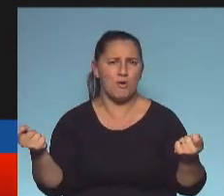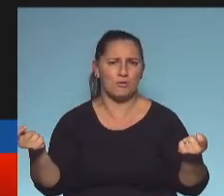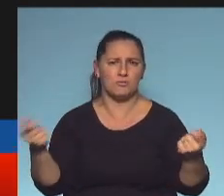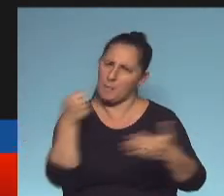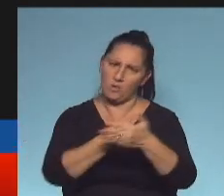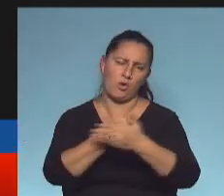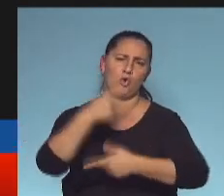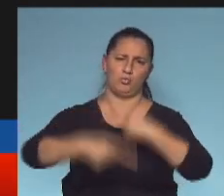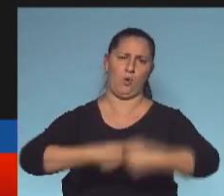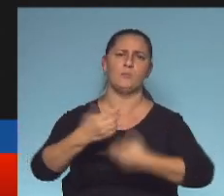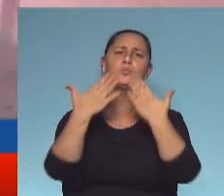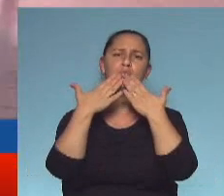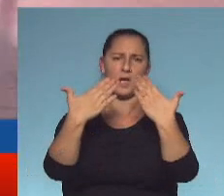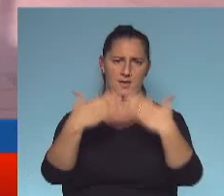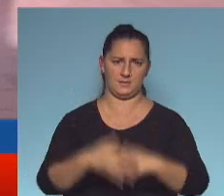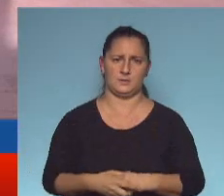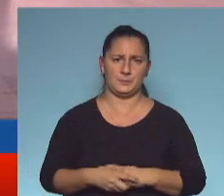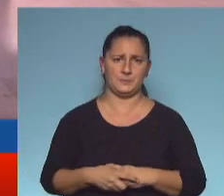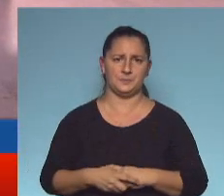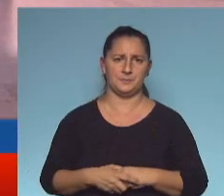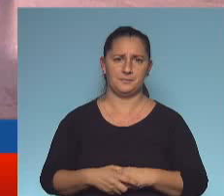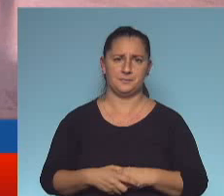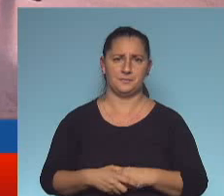manos. Muchas gracias.